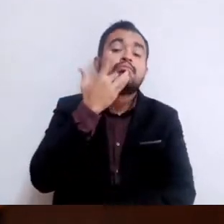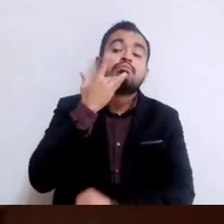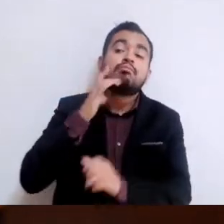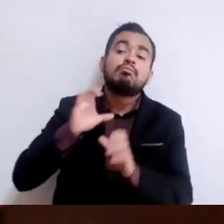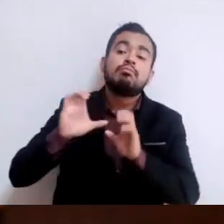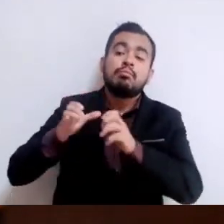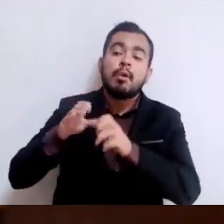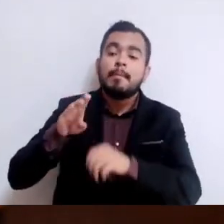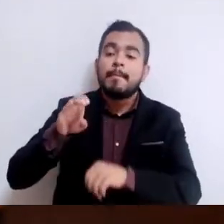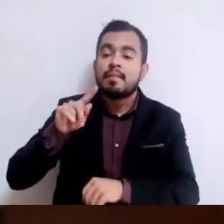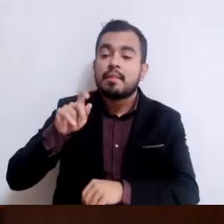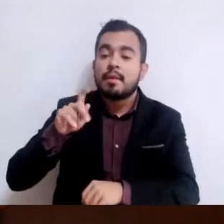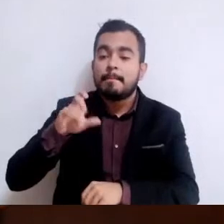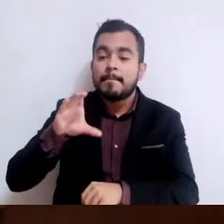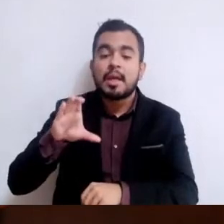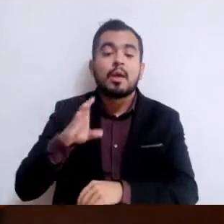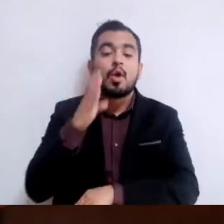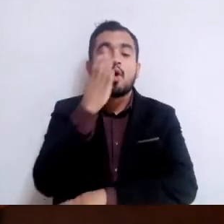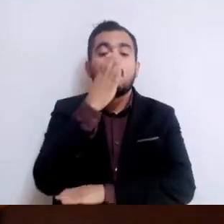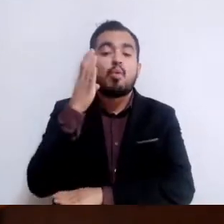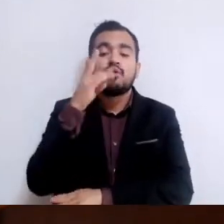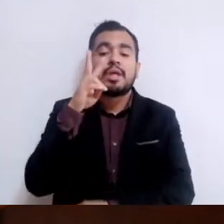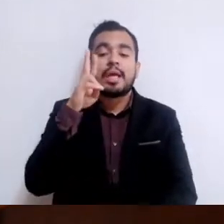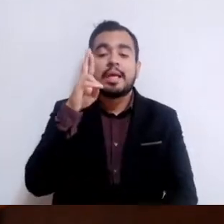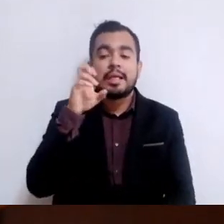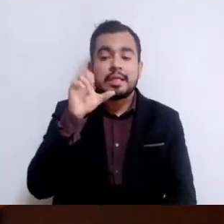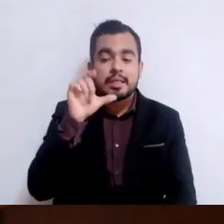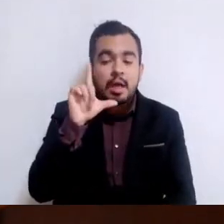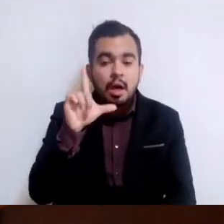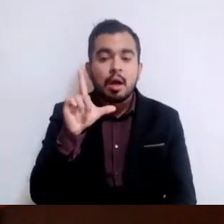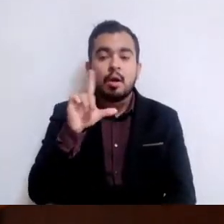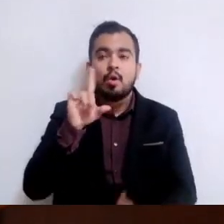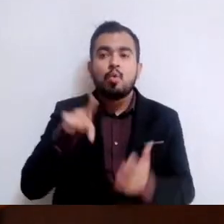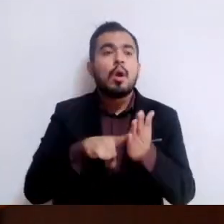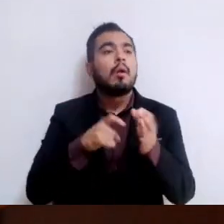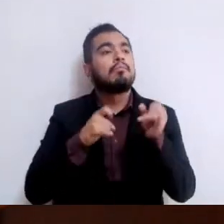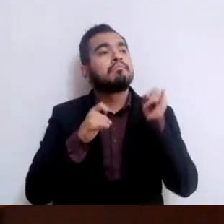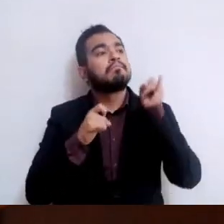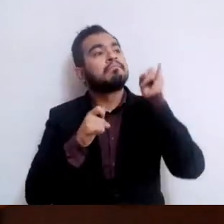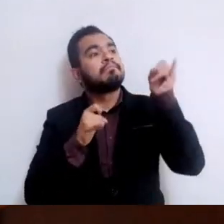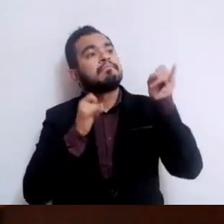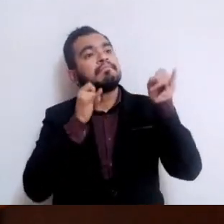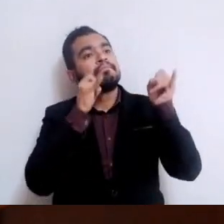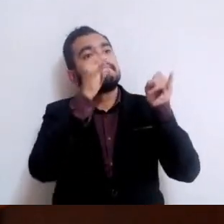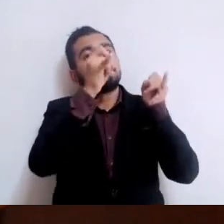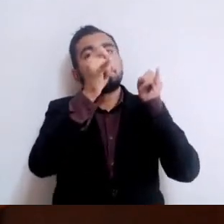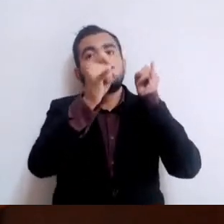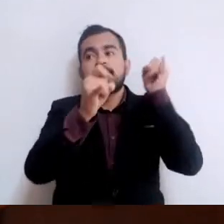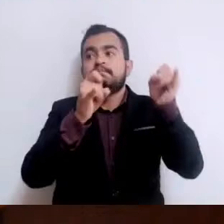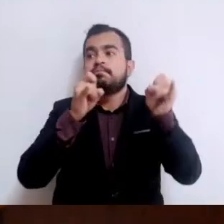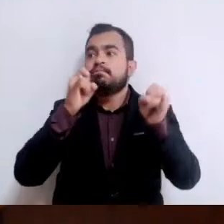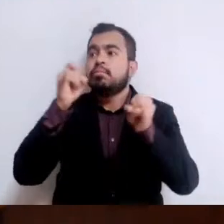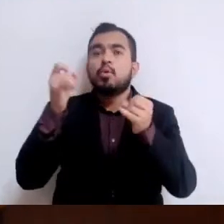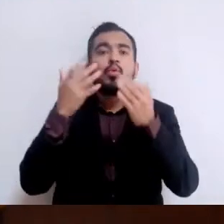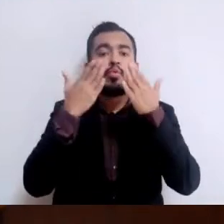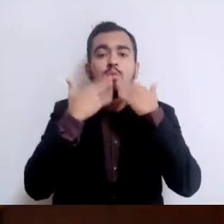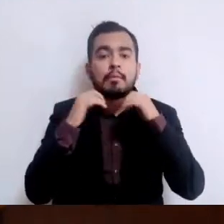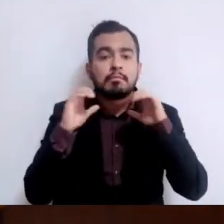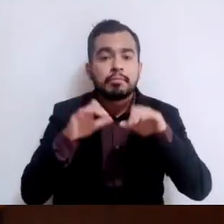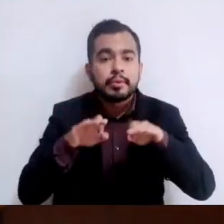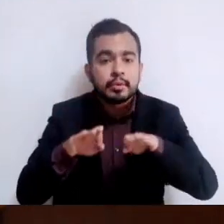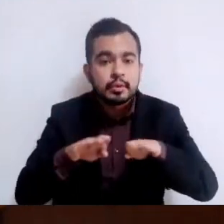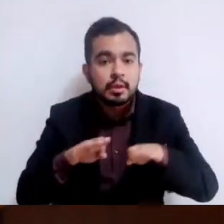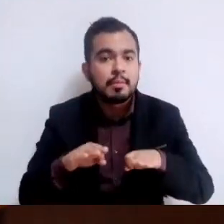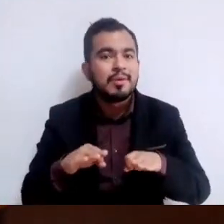de Sayavedra, Bosque Real, y lugares tan marginados, tan alejados de todo, donde no hay fuentes de trabajo, donde no hay una vida